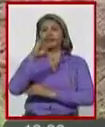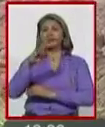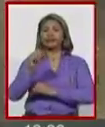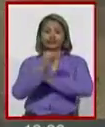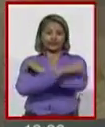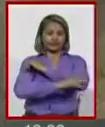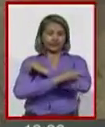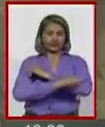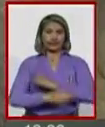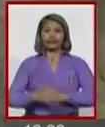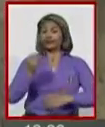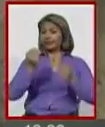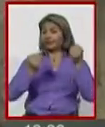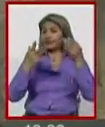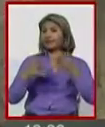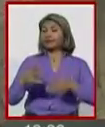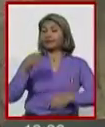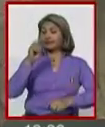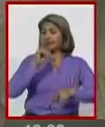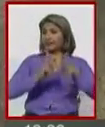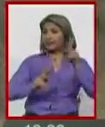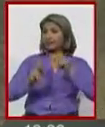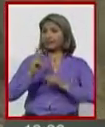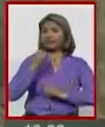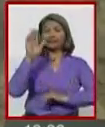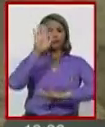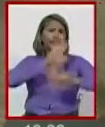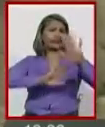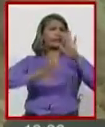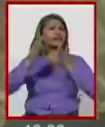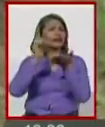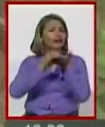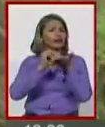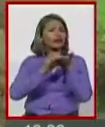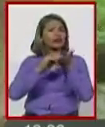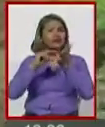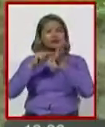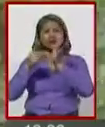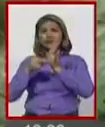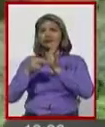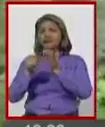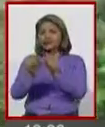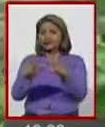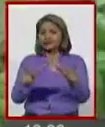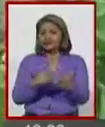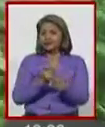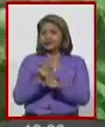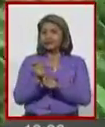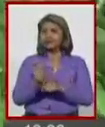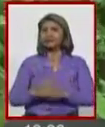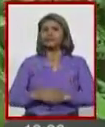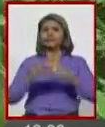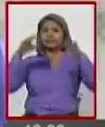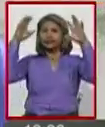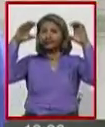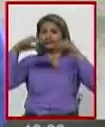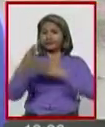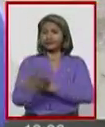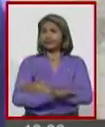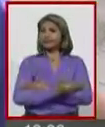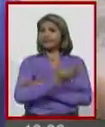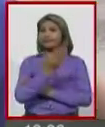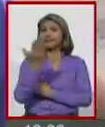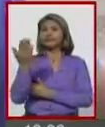de La Guardia. Los conductores y transeúntes manifestaron su preocupación por la falta de señalización en el lugar afectado. De la lluvia de esta